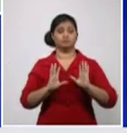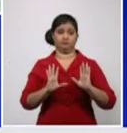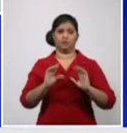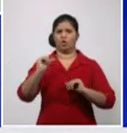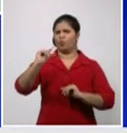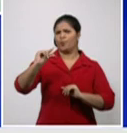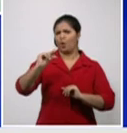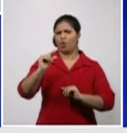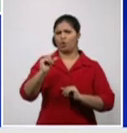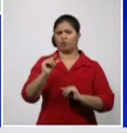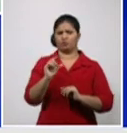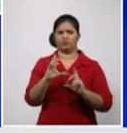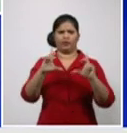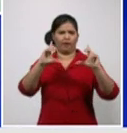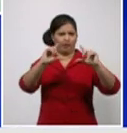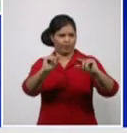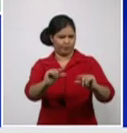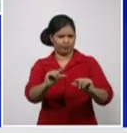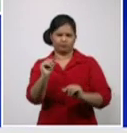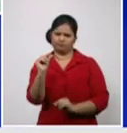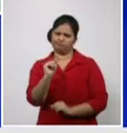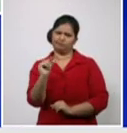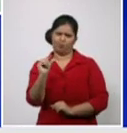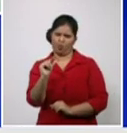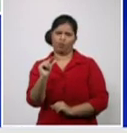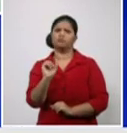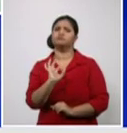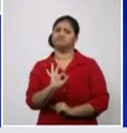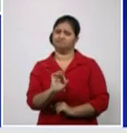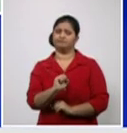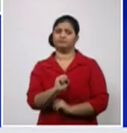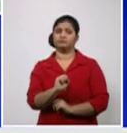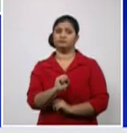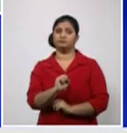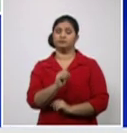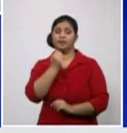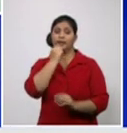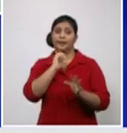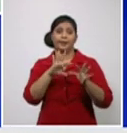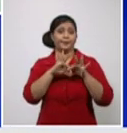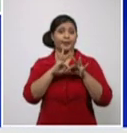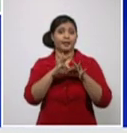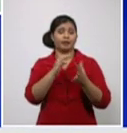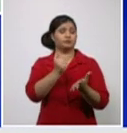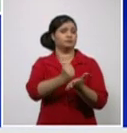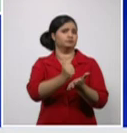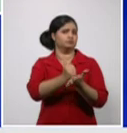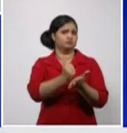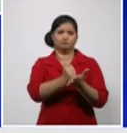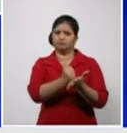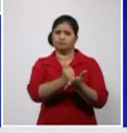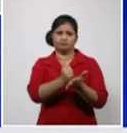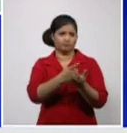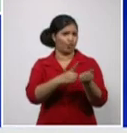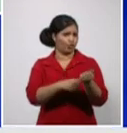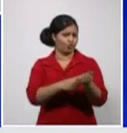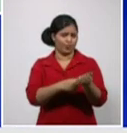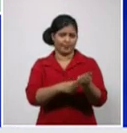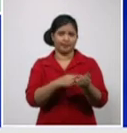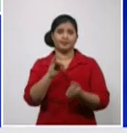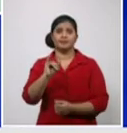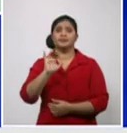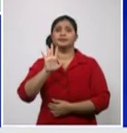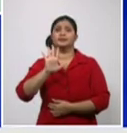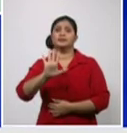anteriores, del municipio cabecera, el mayor número, 65, Palma Soriano y San Luis con